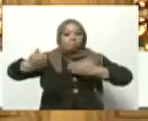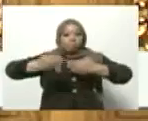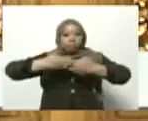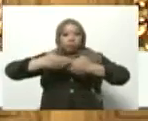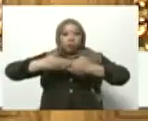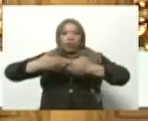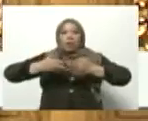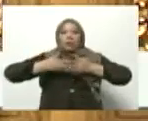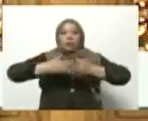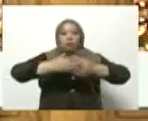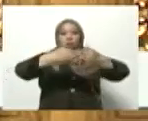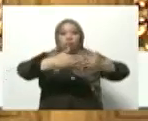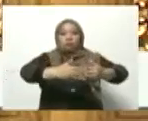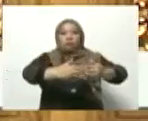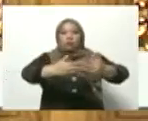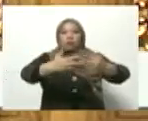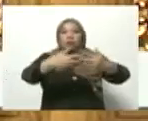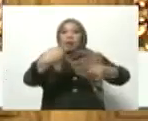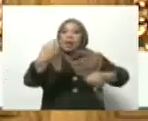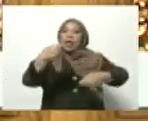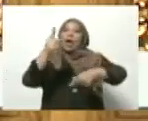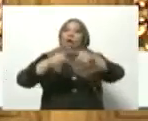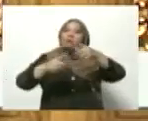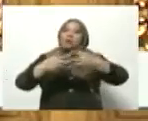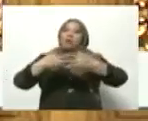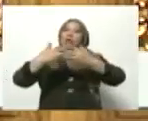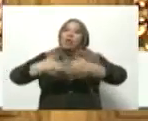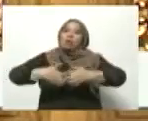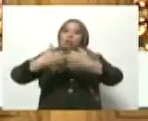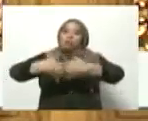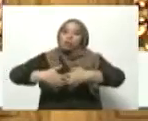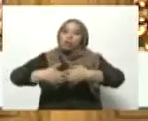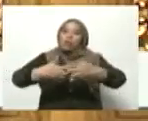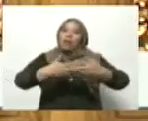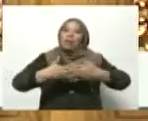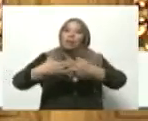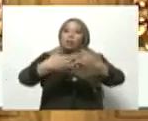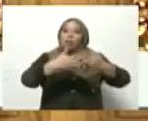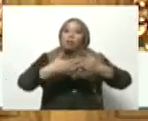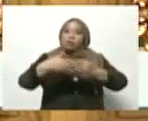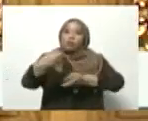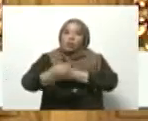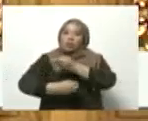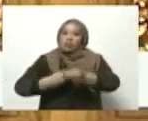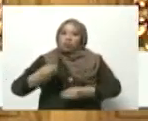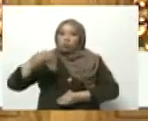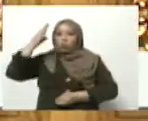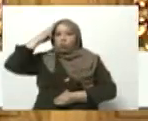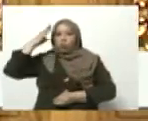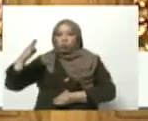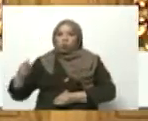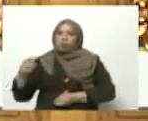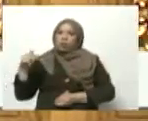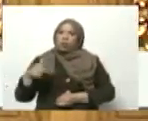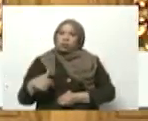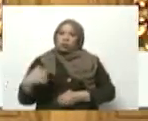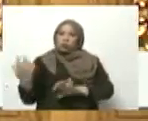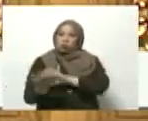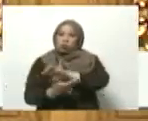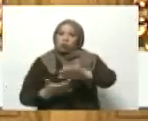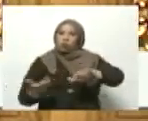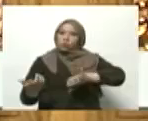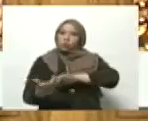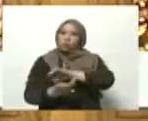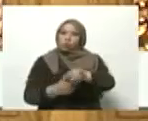compañías norteamericanas de Estados Unidos pagaron a un grupo de venezolanos para que montara un ejército y se insurreccionaran en una rebelión,